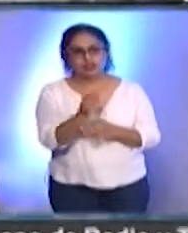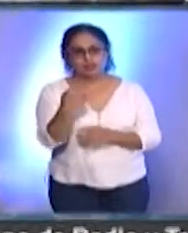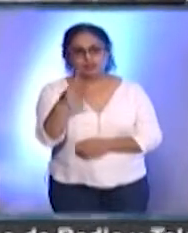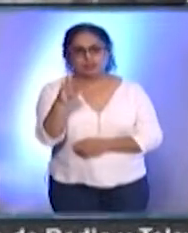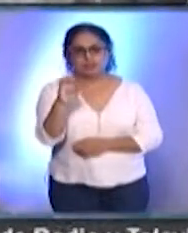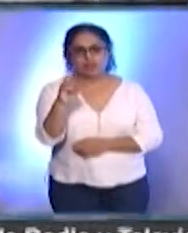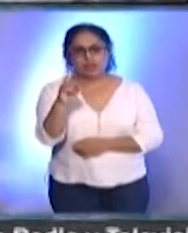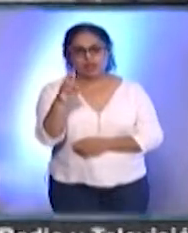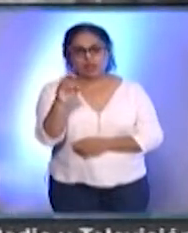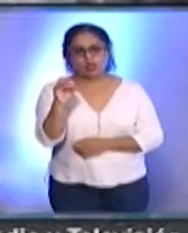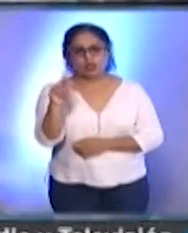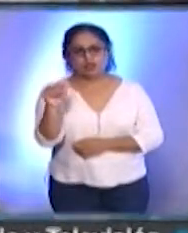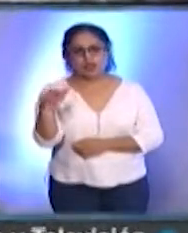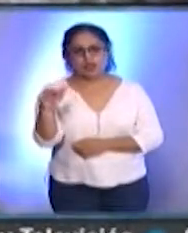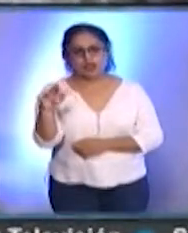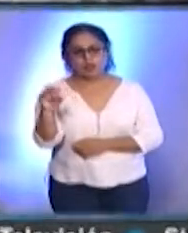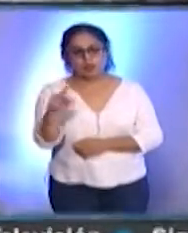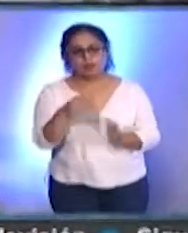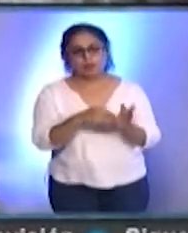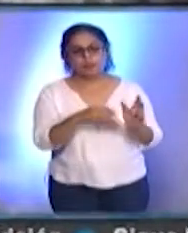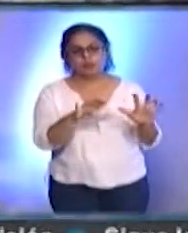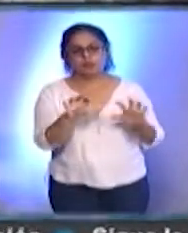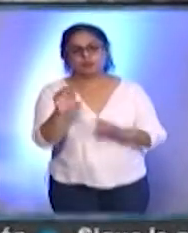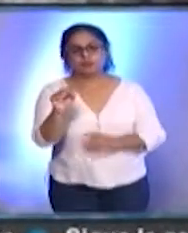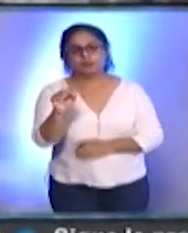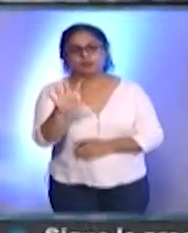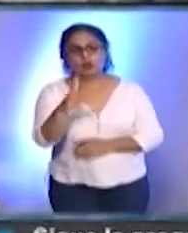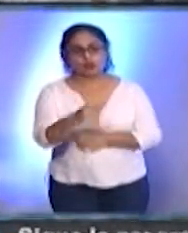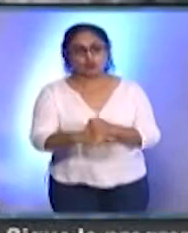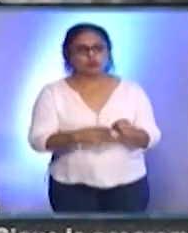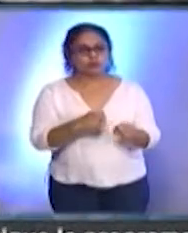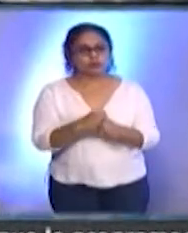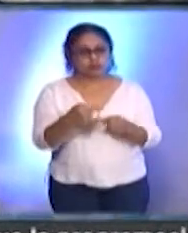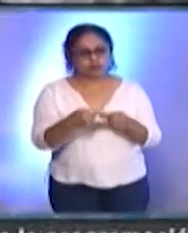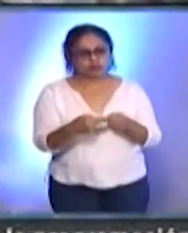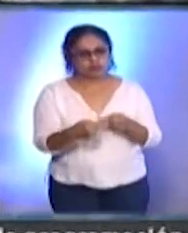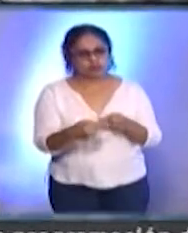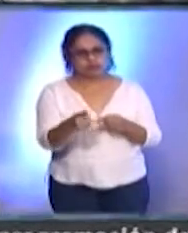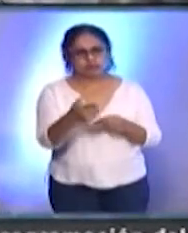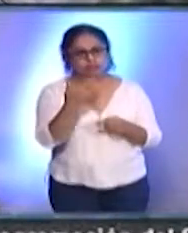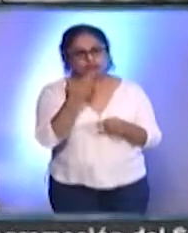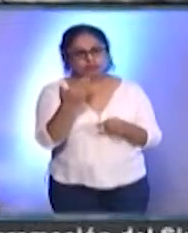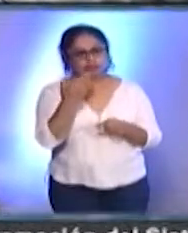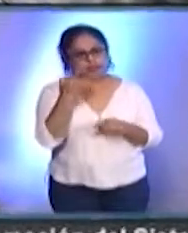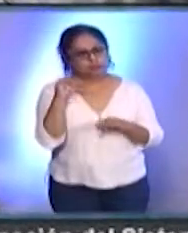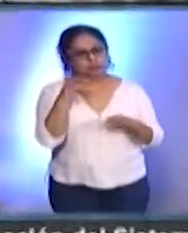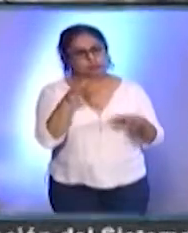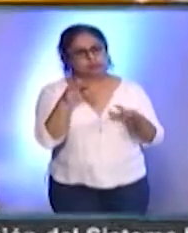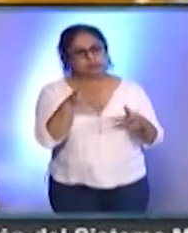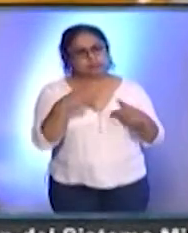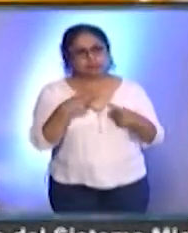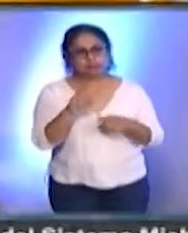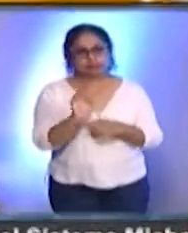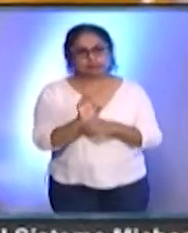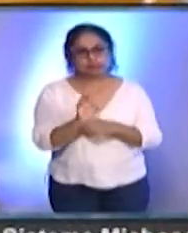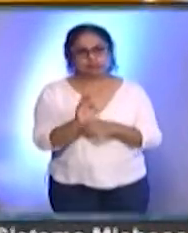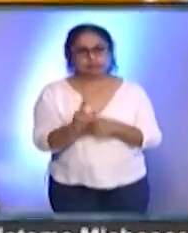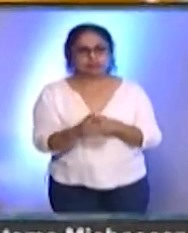en 1965, y 2 años después ya era uno de los protagonistas en Corona de Lágrimas de Alejandro Galindo.